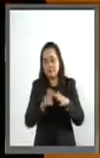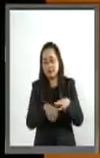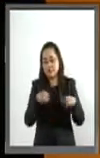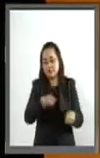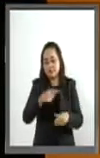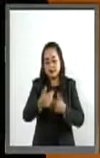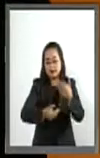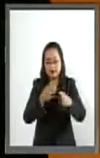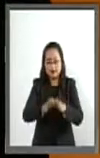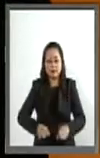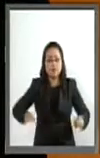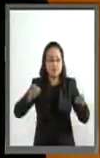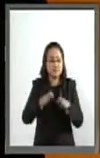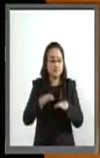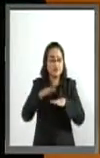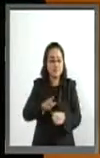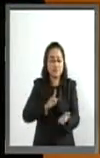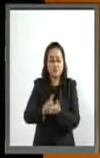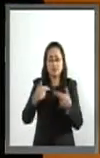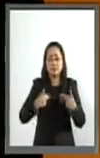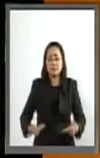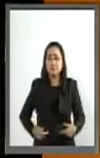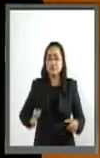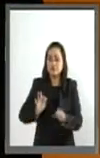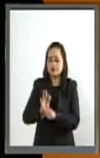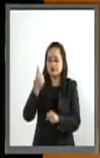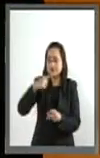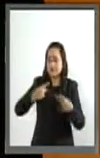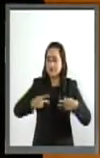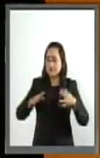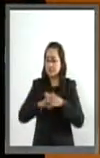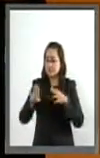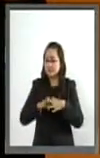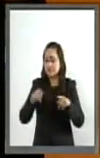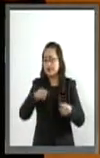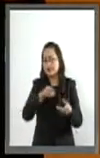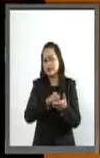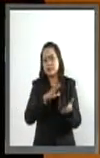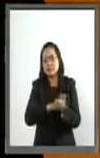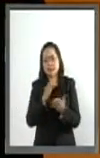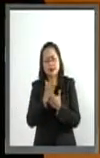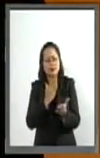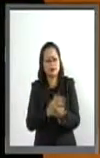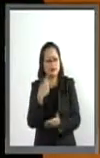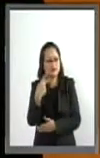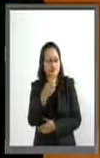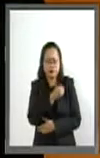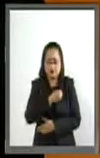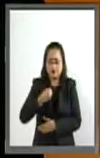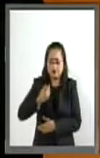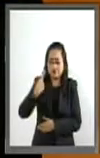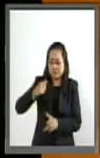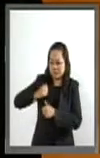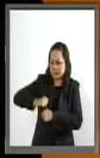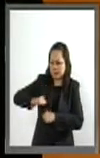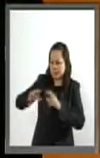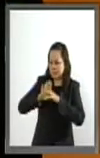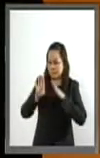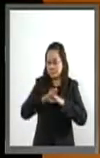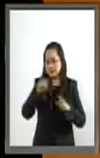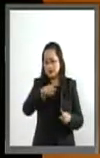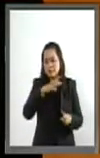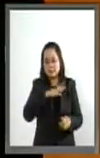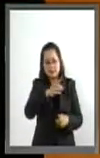avance en el marco de la defensa de los derechos humanos de los migrantes, porque establece como una obligación de las autoridades migratorias